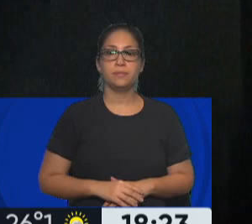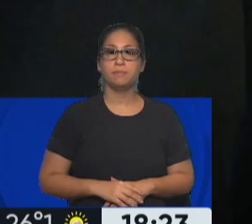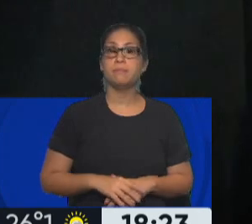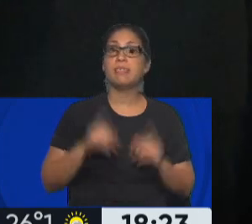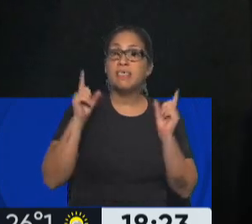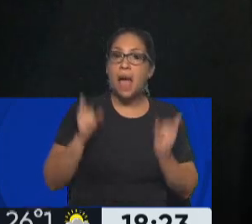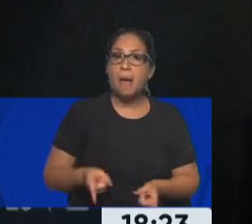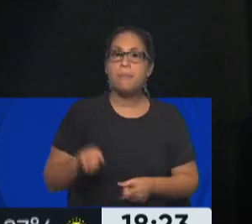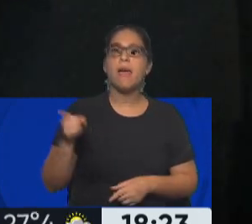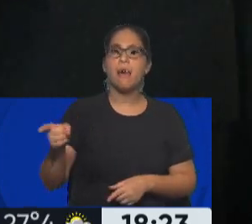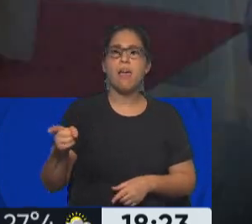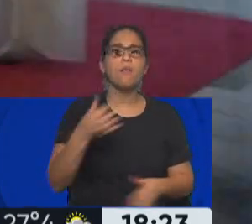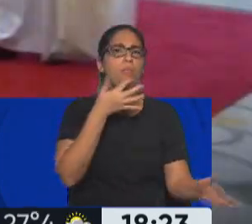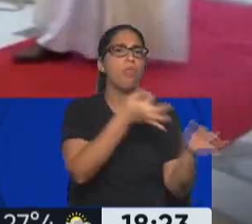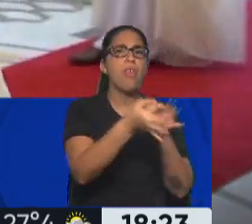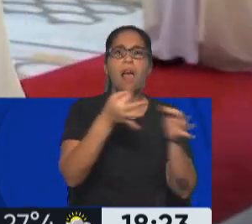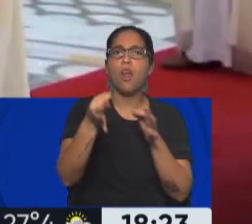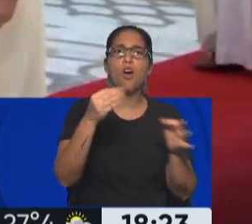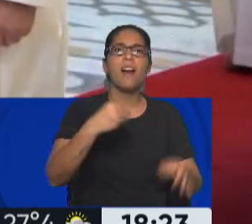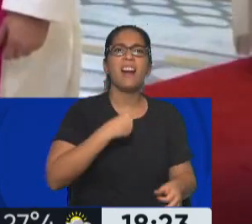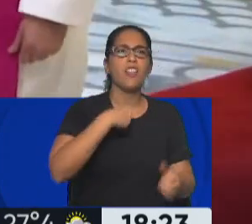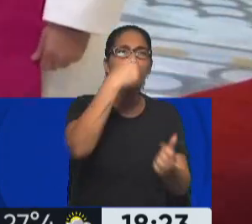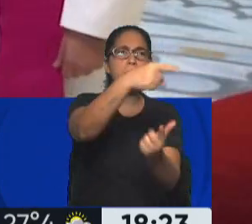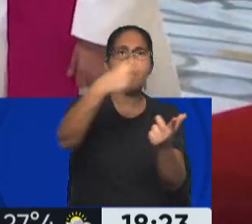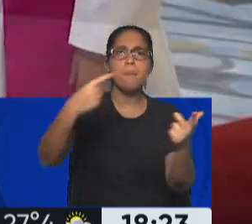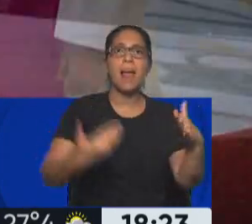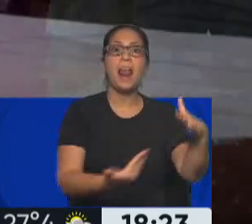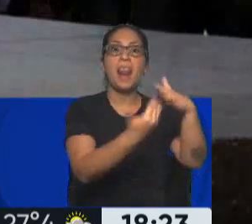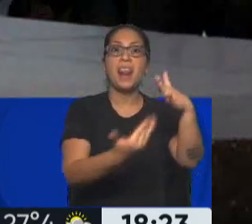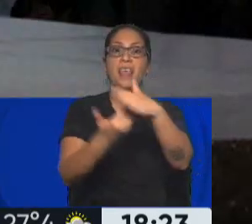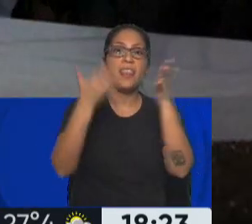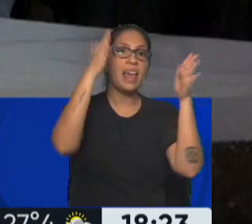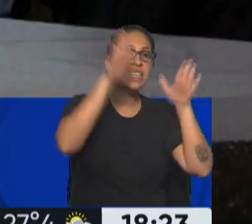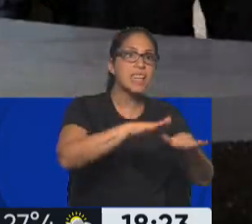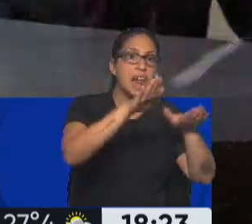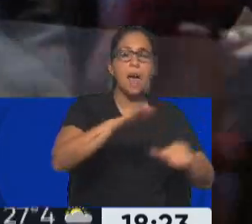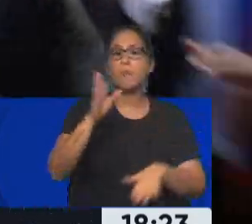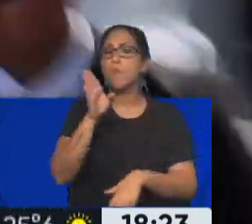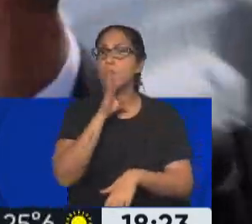Asimismo, fue impulsor del diálogo interreligioso al reunirse con líderes del Islam y del judaísmo.